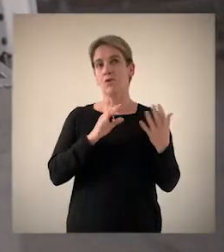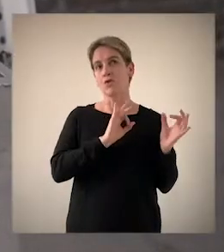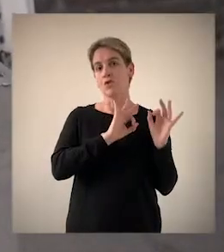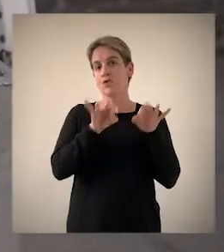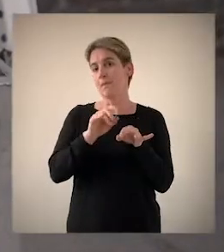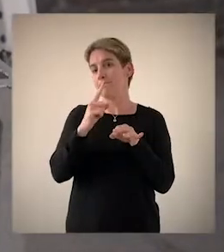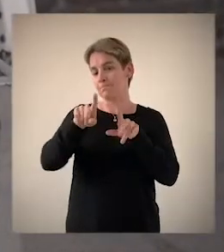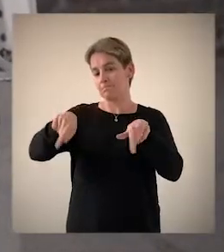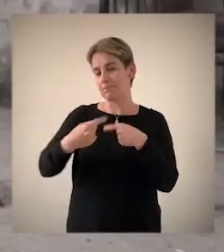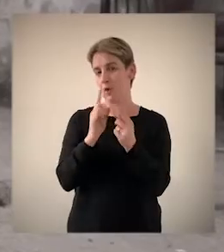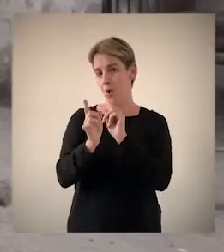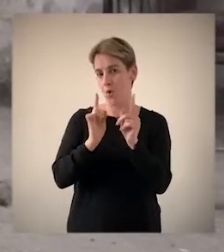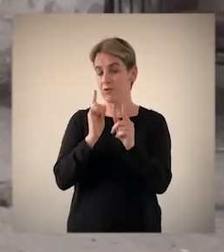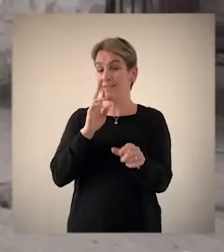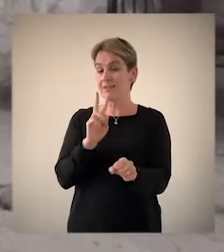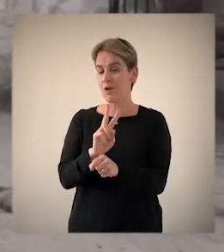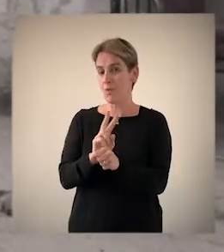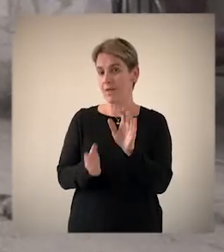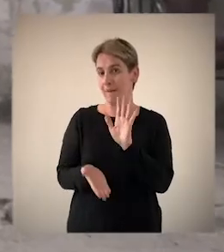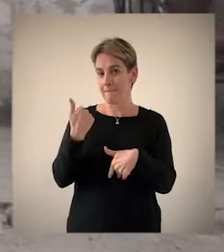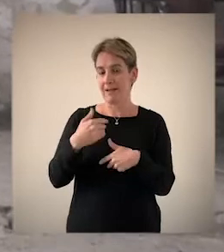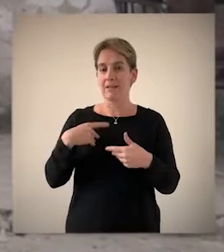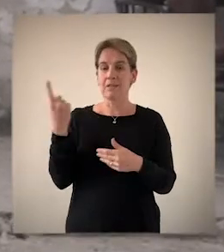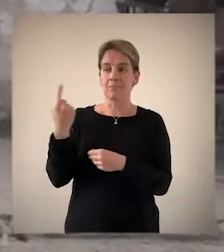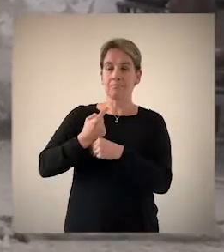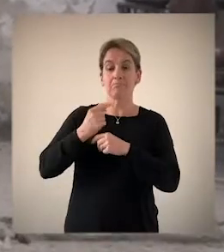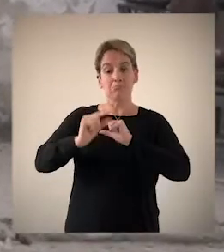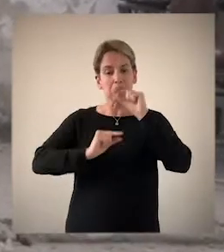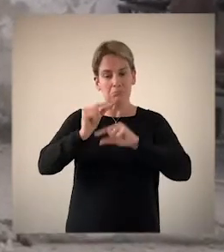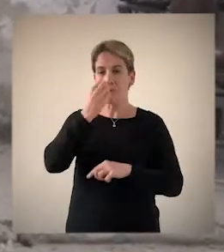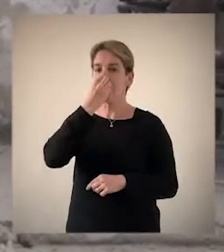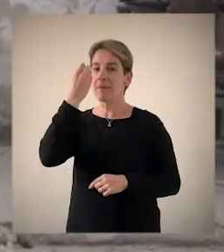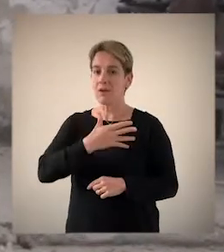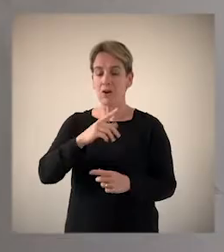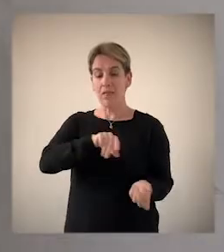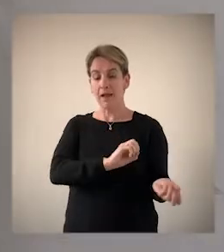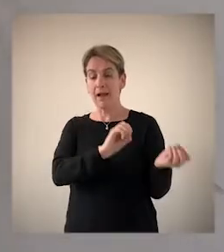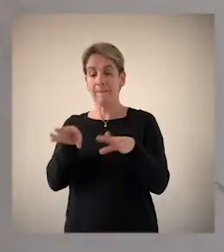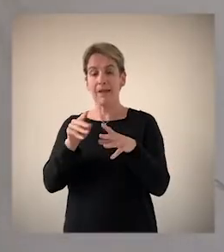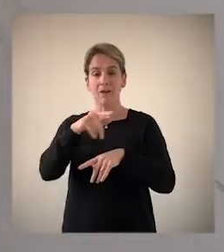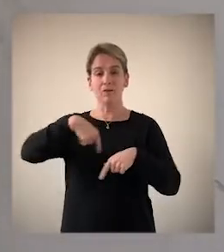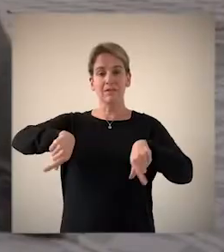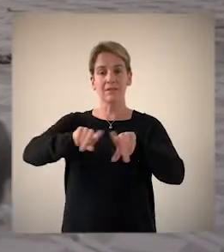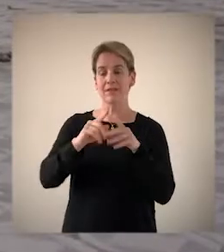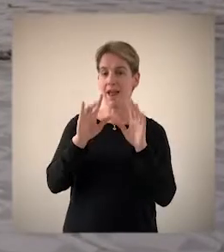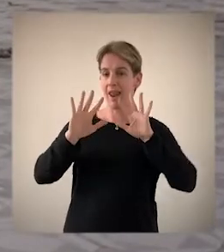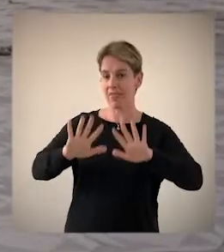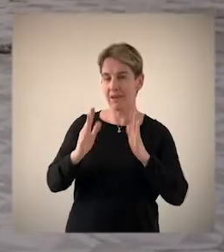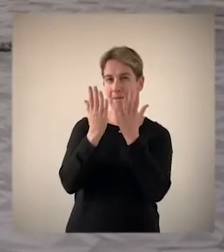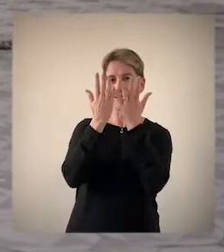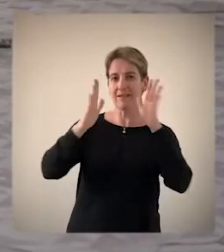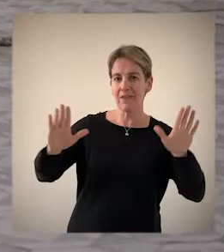Yo llegué primero a sala 11, que es la sala de seguridad. A la medida que me fui recuperando, me pasaron a sala 10, que es una sala